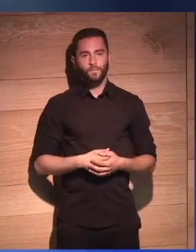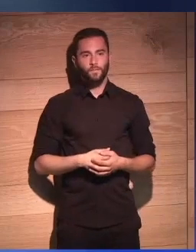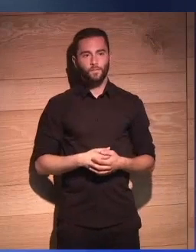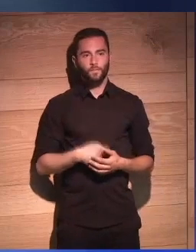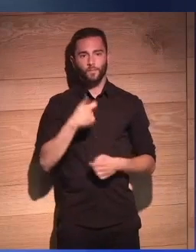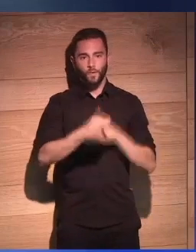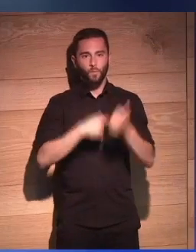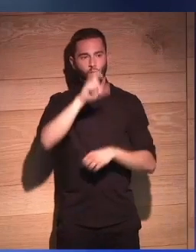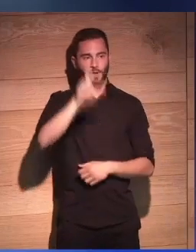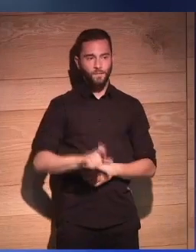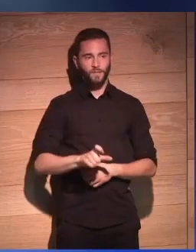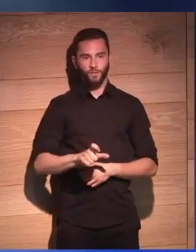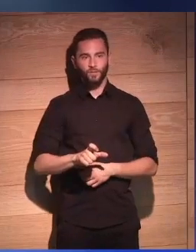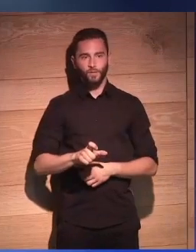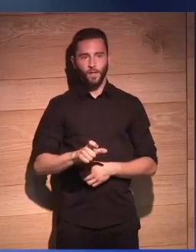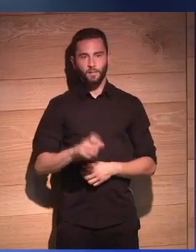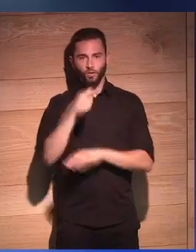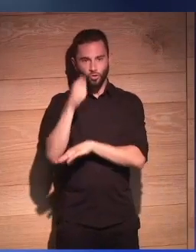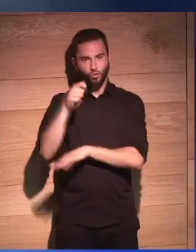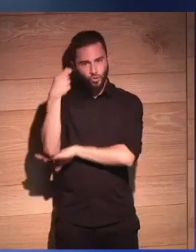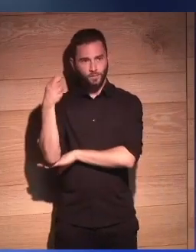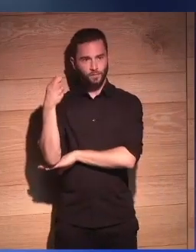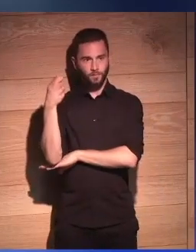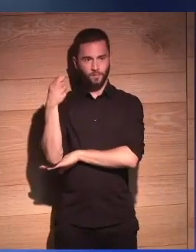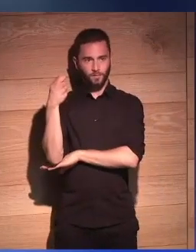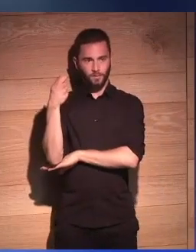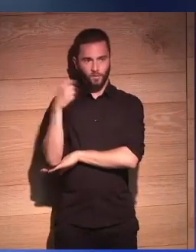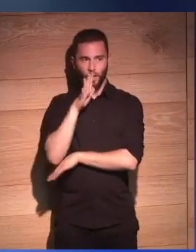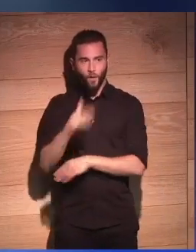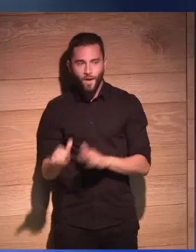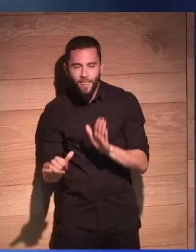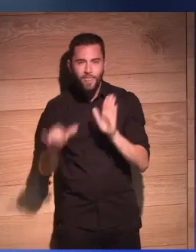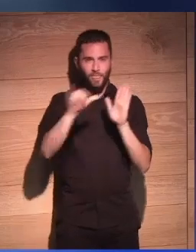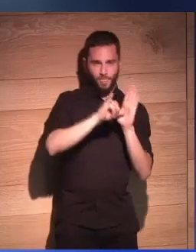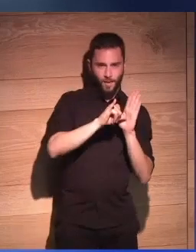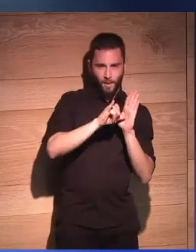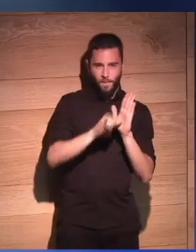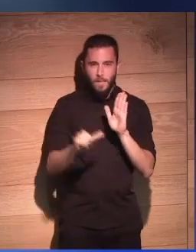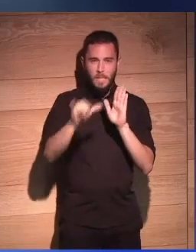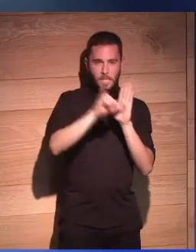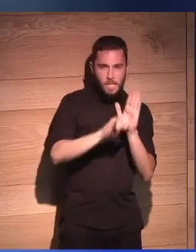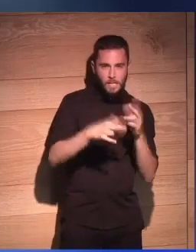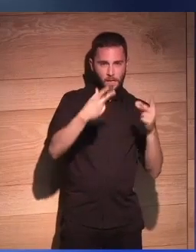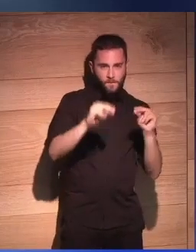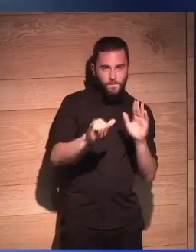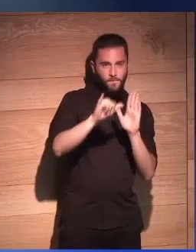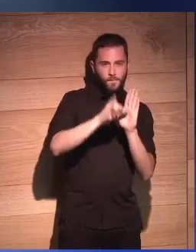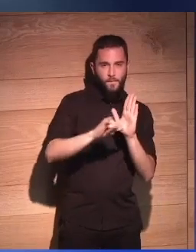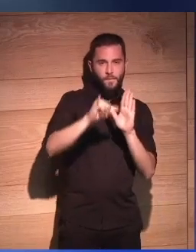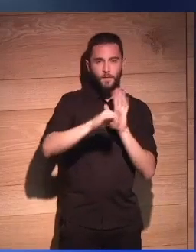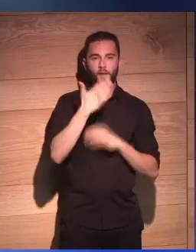y conquistando... en función un poquito de ese acercamiento al final, porque ya sabrás, a